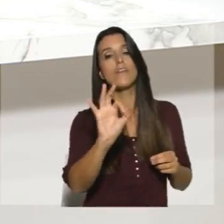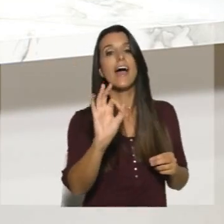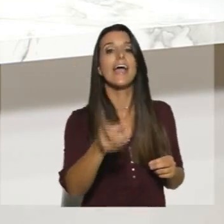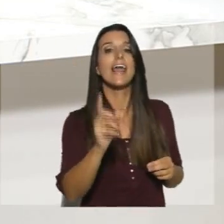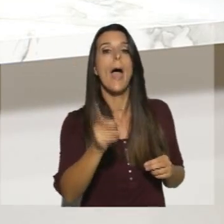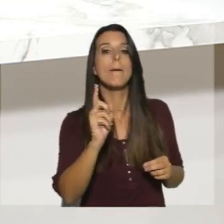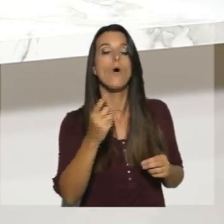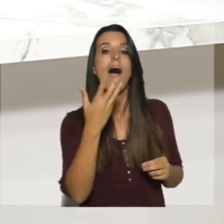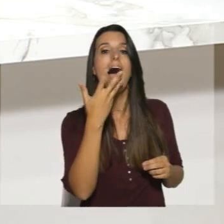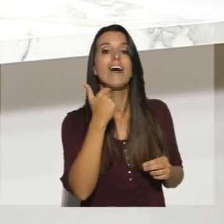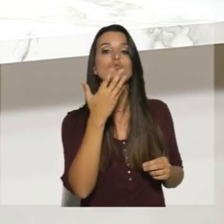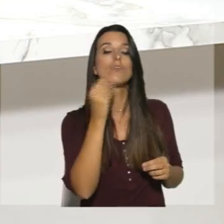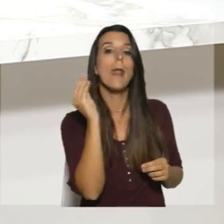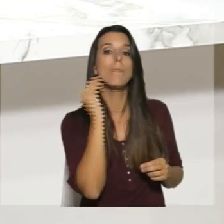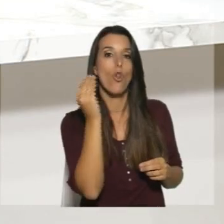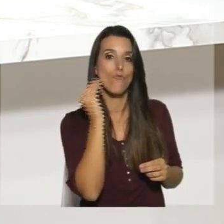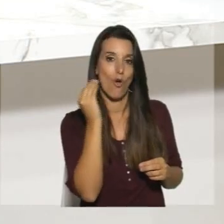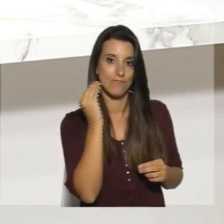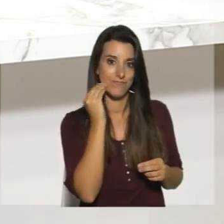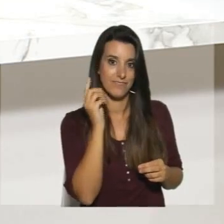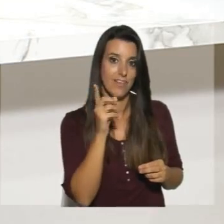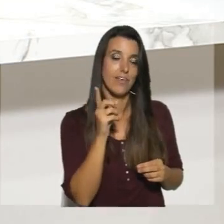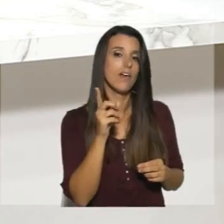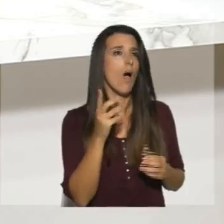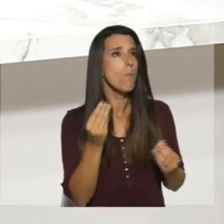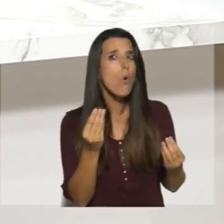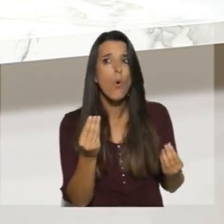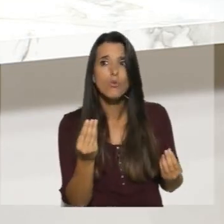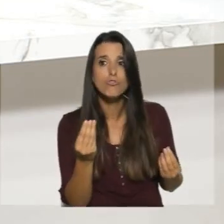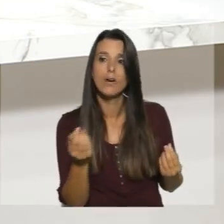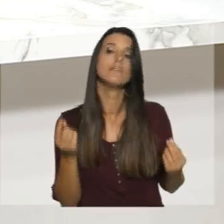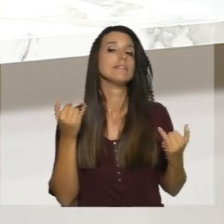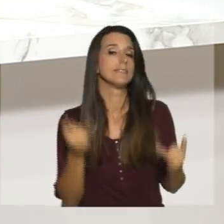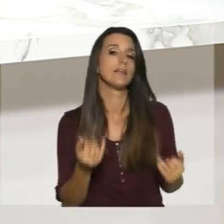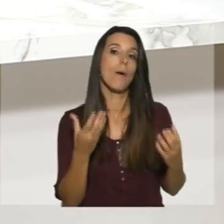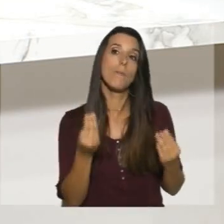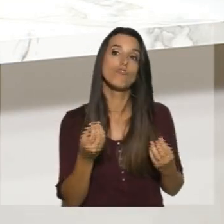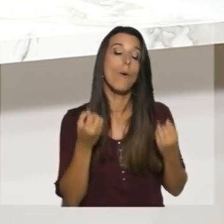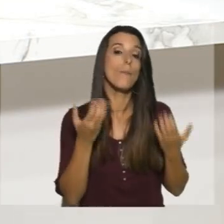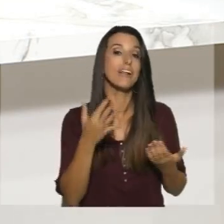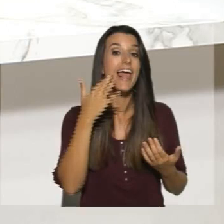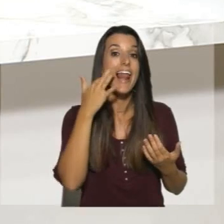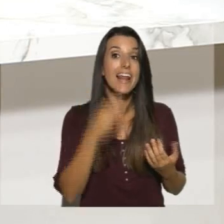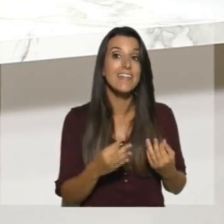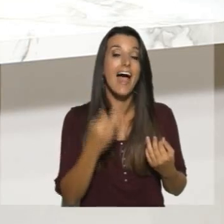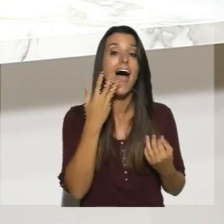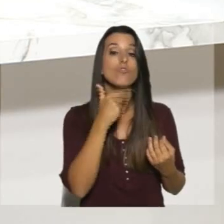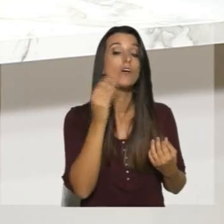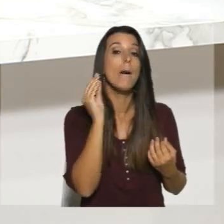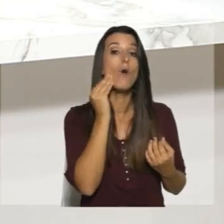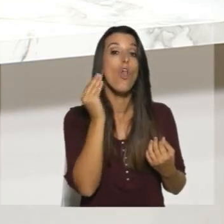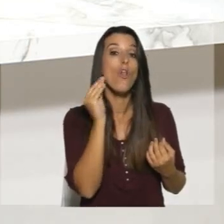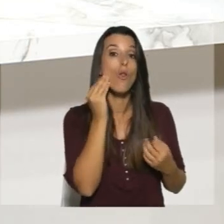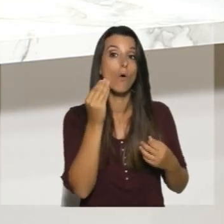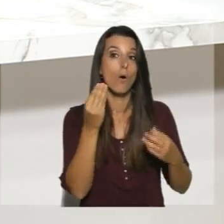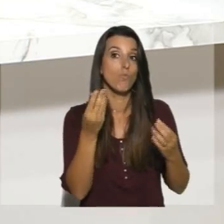No te me asustes. Ya sé. Decís, ¿tanta azúcar impalpable? Sí, lleva tanta, porque la realidad es que es como un polvo, te va a parecer